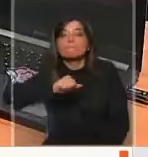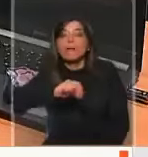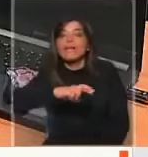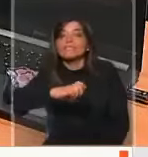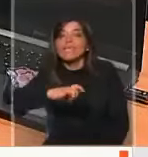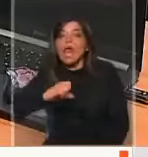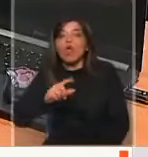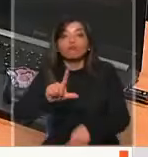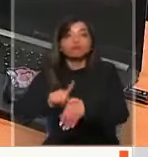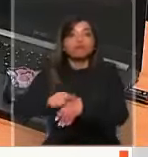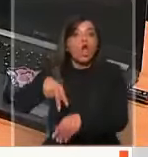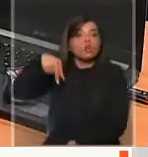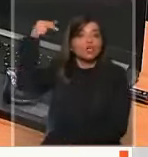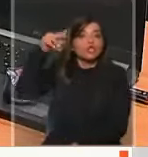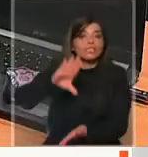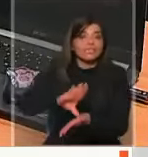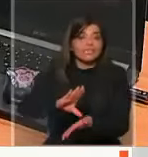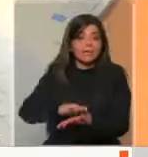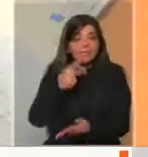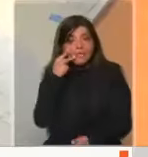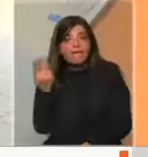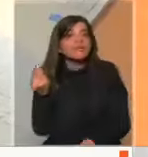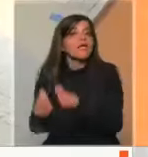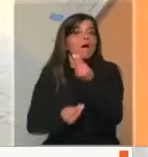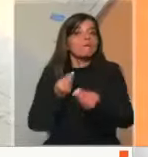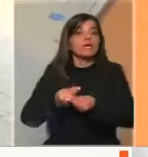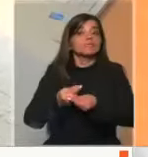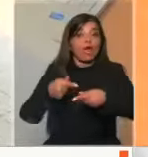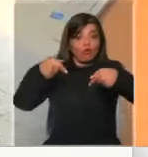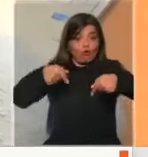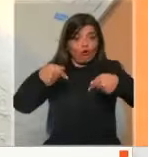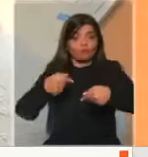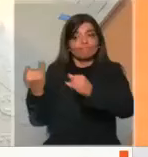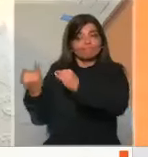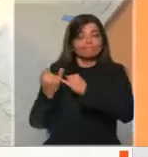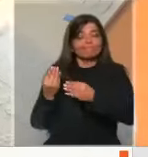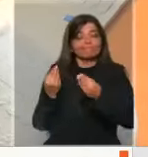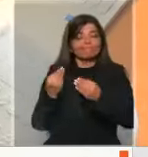nuestro país para saber lo que ha pasado durante esta jornada. Marcelo.